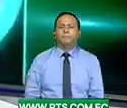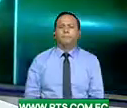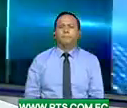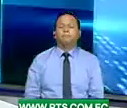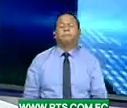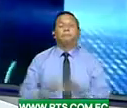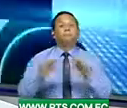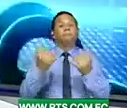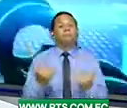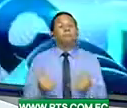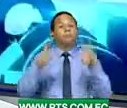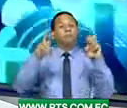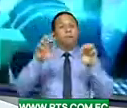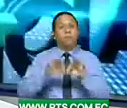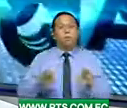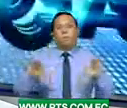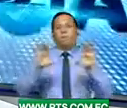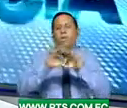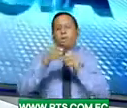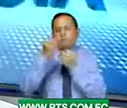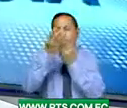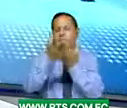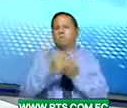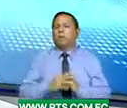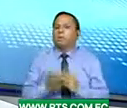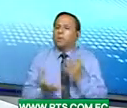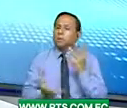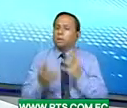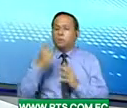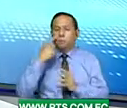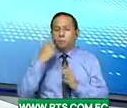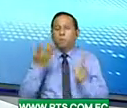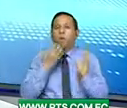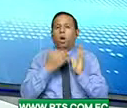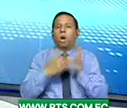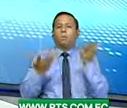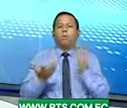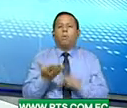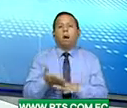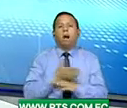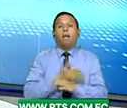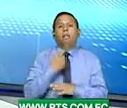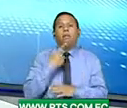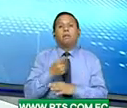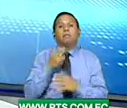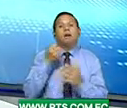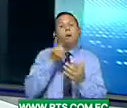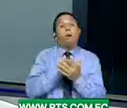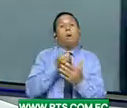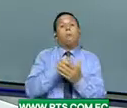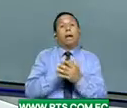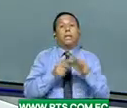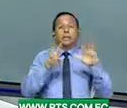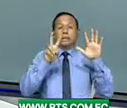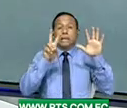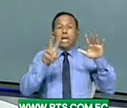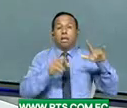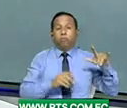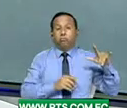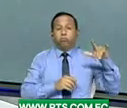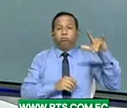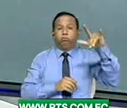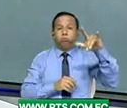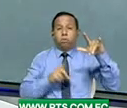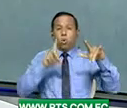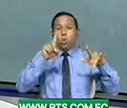Vamos con uno de los temas del momento, pues en el caso de presunto peculado por la compra de 7 helicópteros Druf, el juez dictó la validez